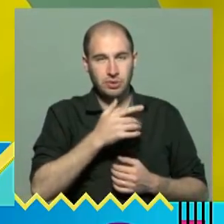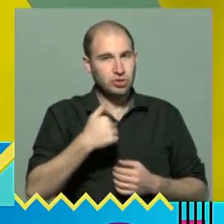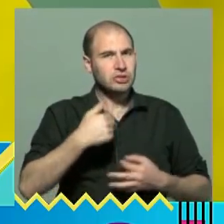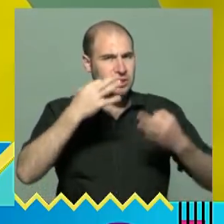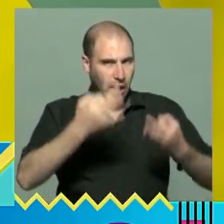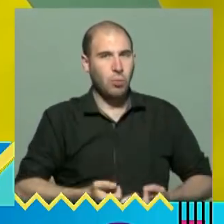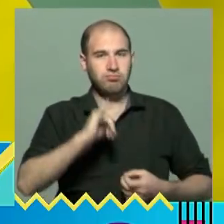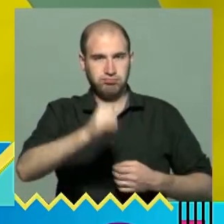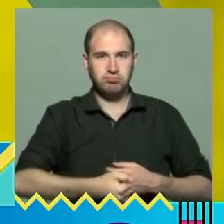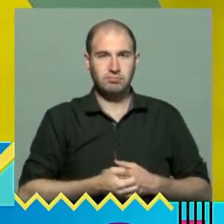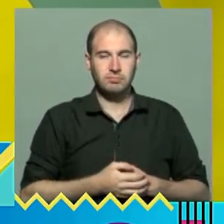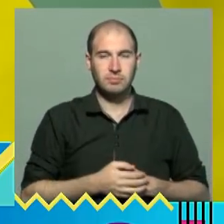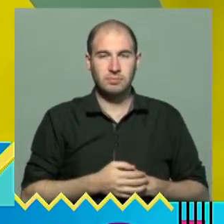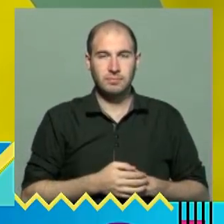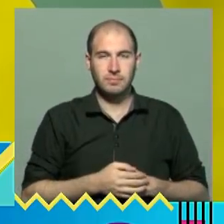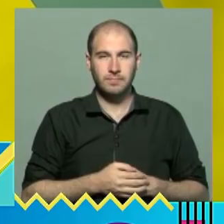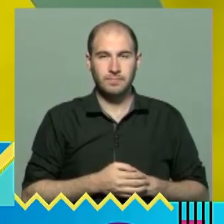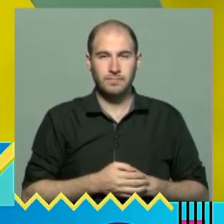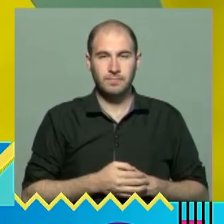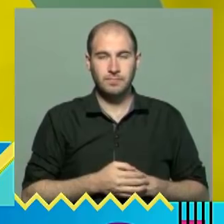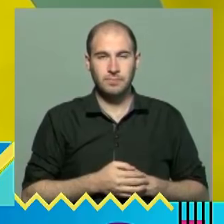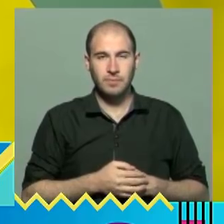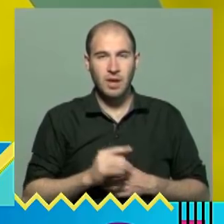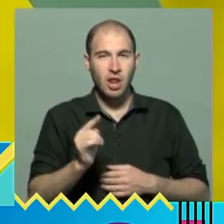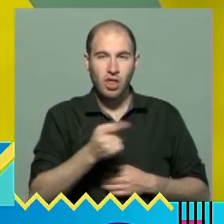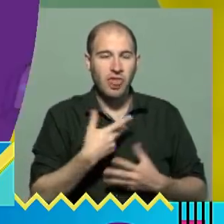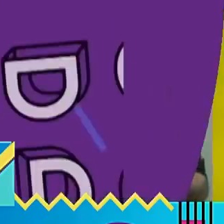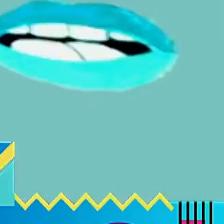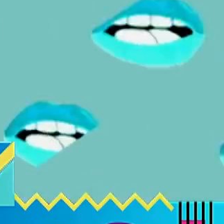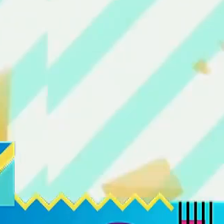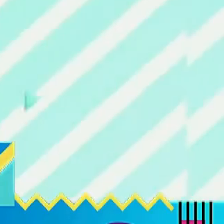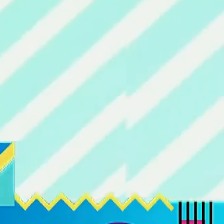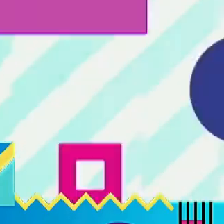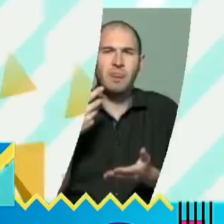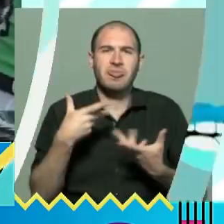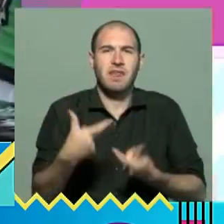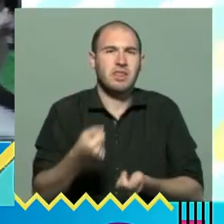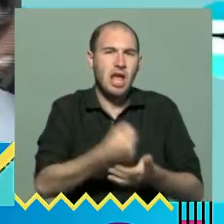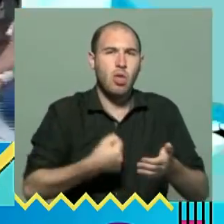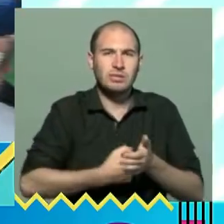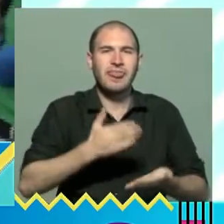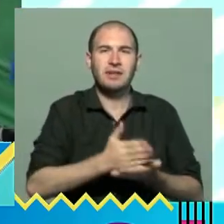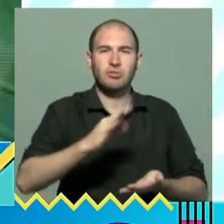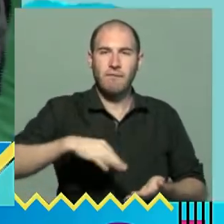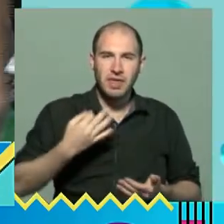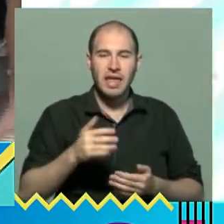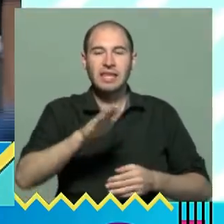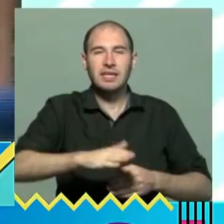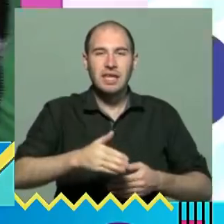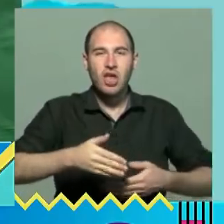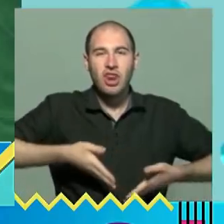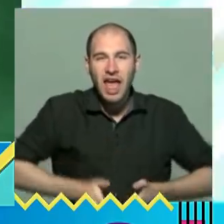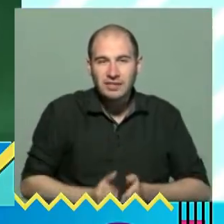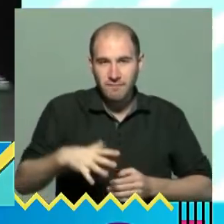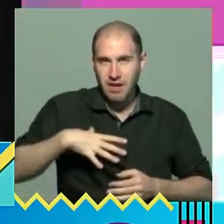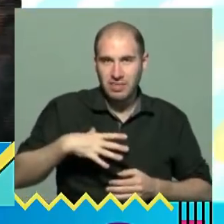Creo que es así, que tenemos que defender y pelear por esto, por el derecho a la vida del niño por nacer, de